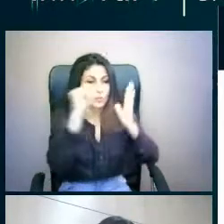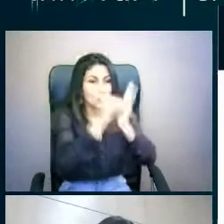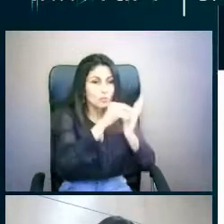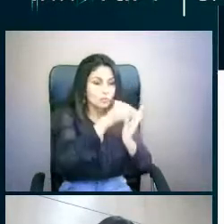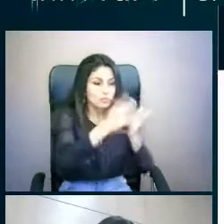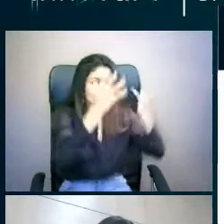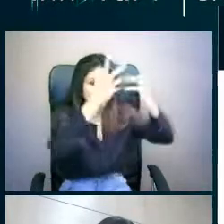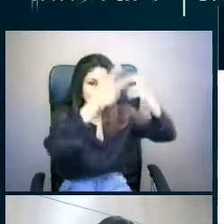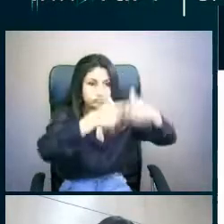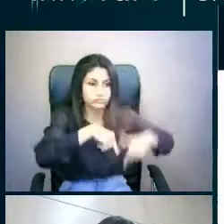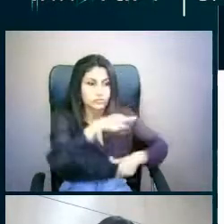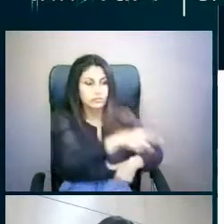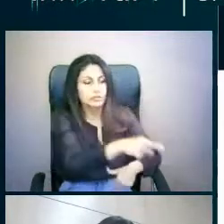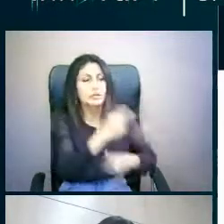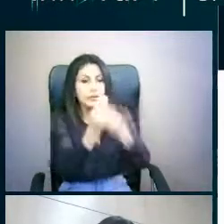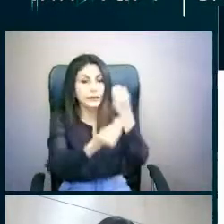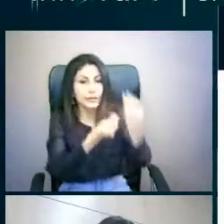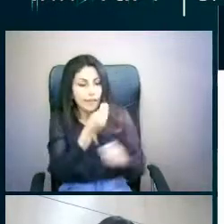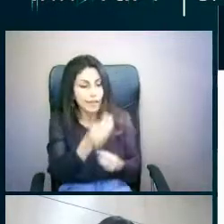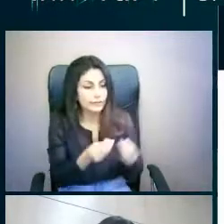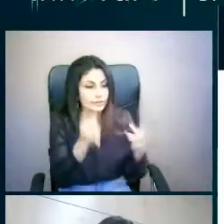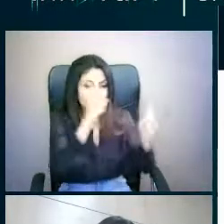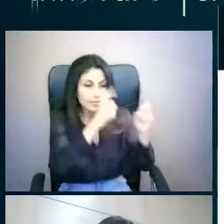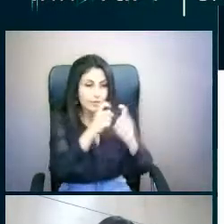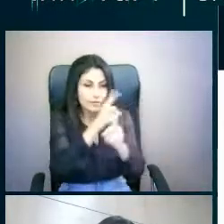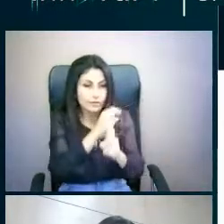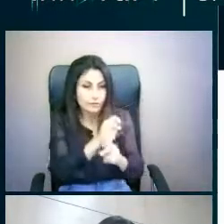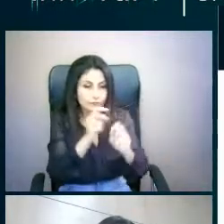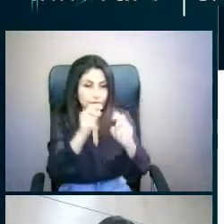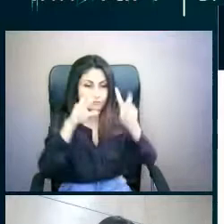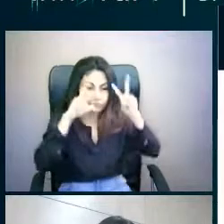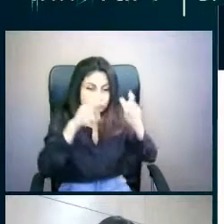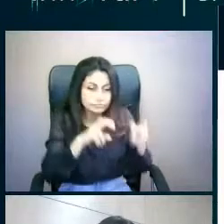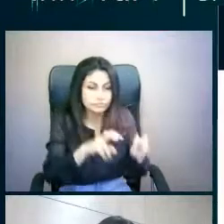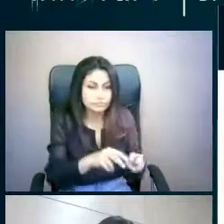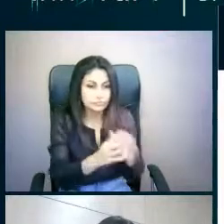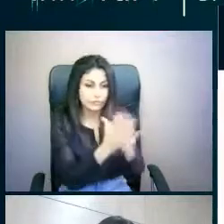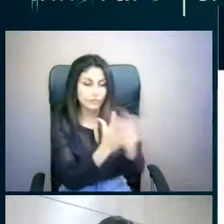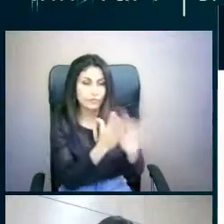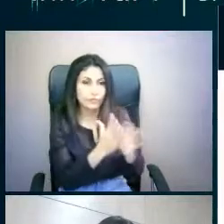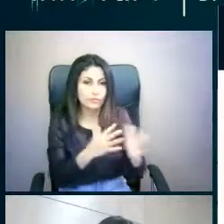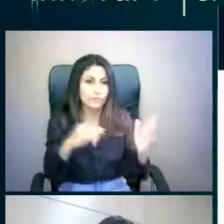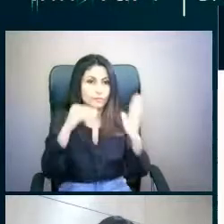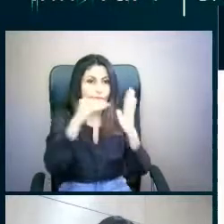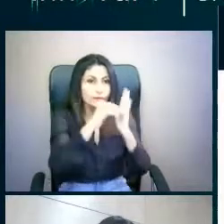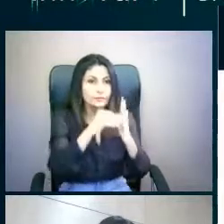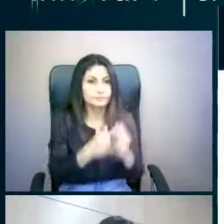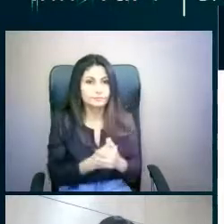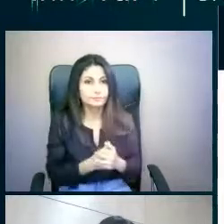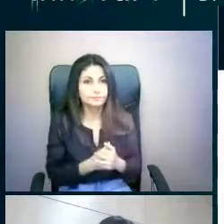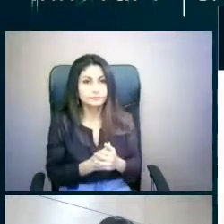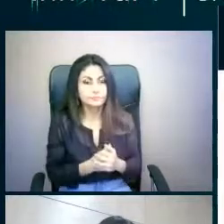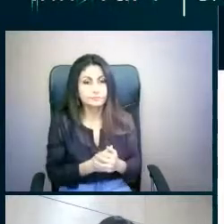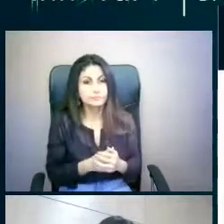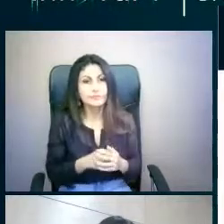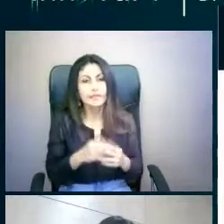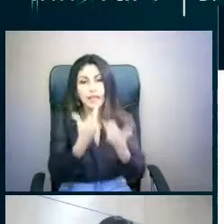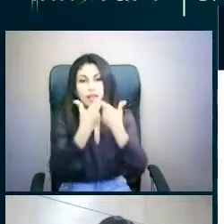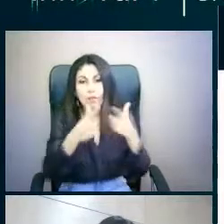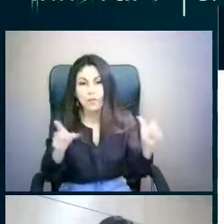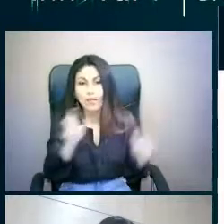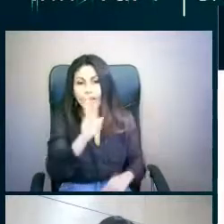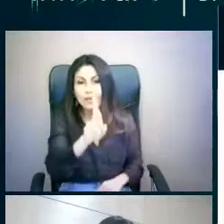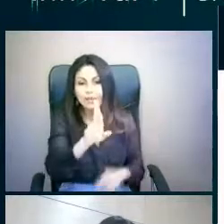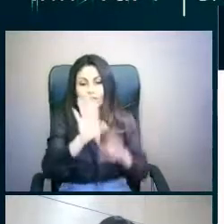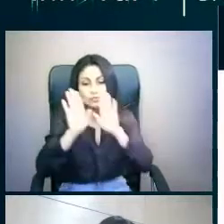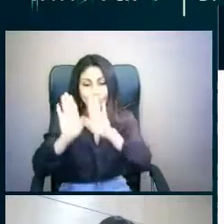es un editor de datos o de código de lenguaje R. Y el lenguaje R pues, es un lenguaje de